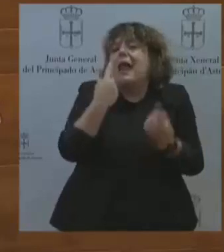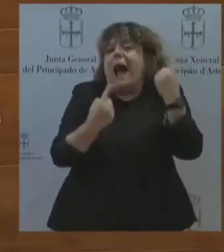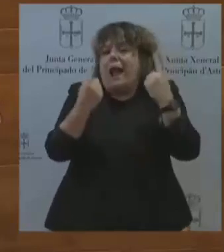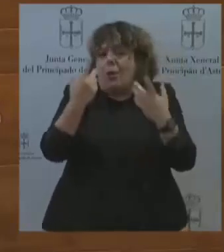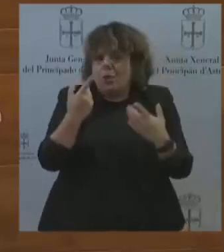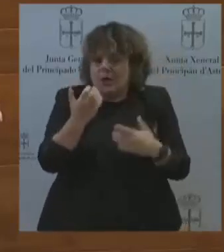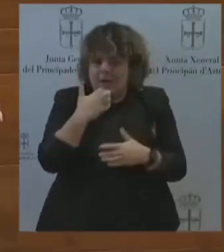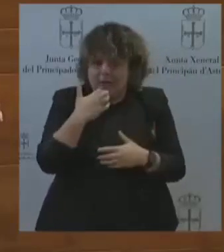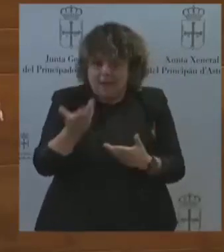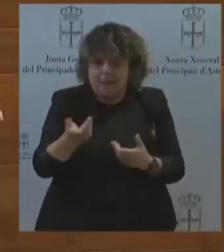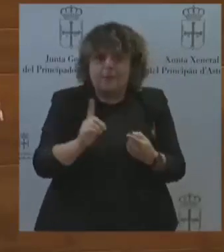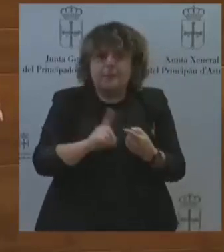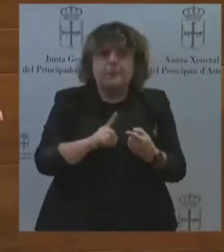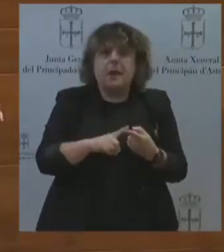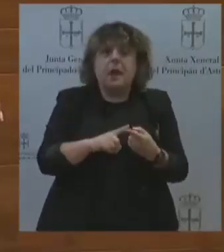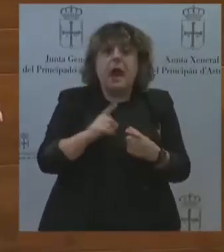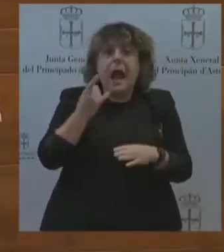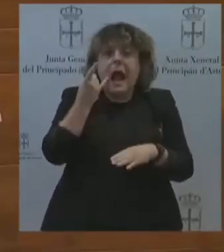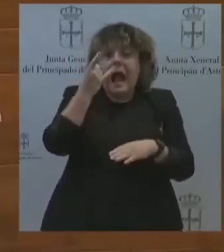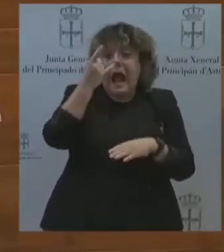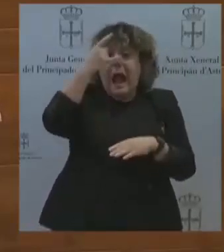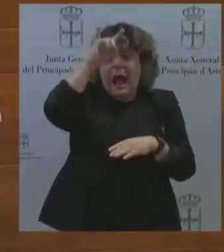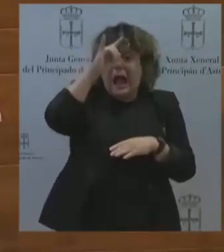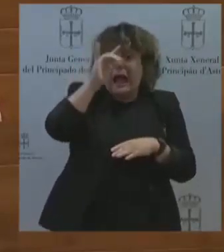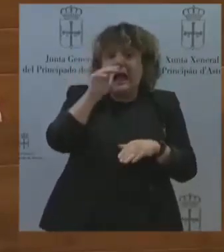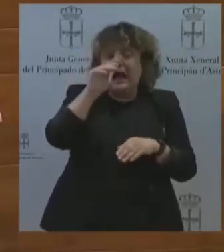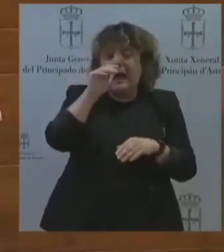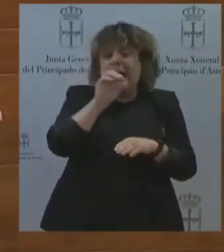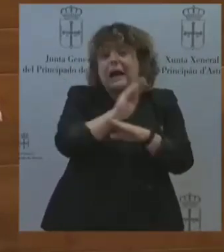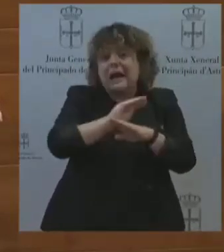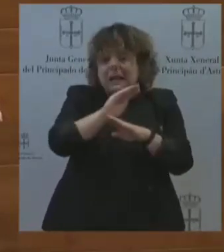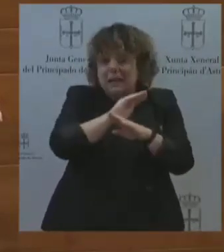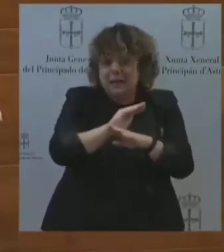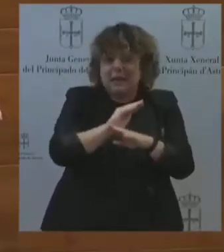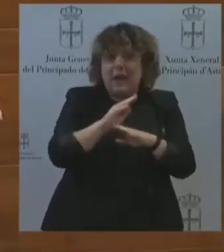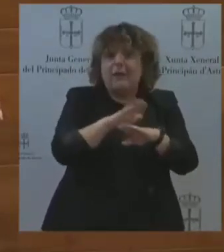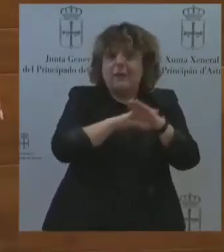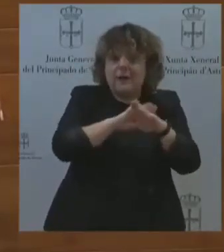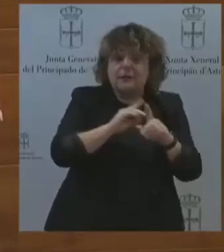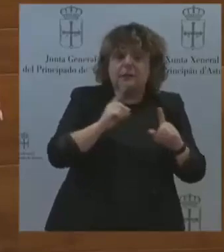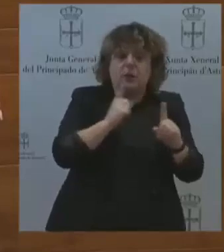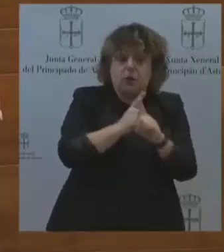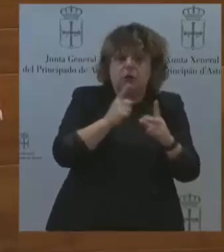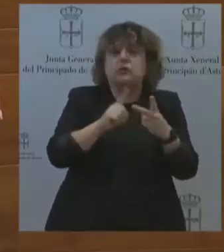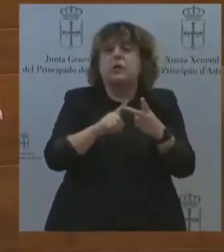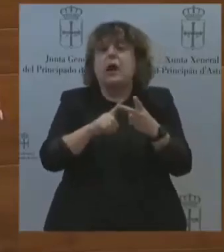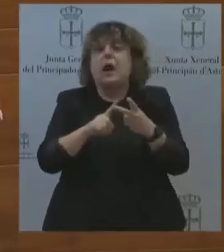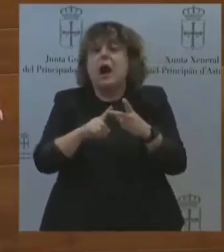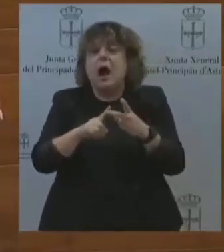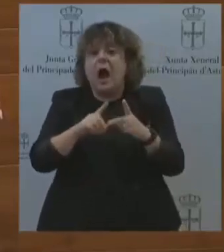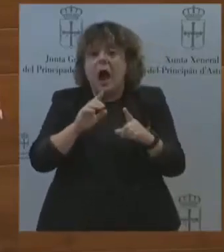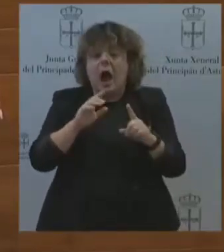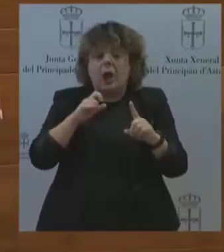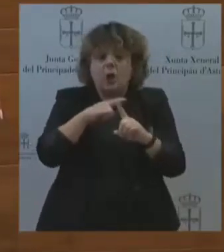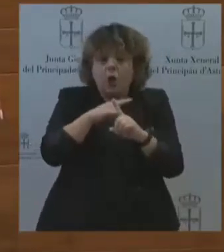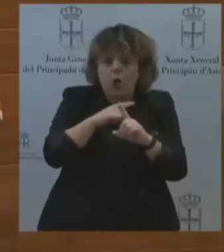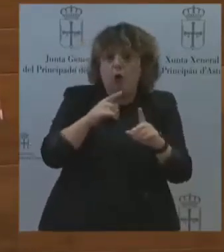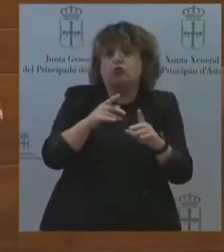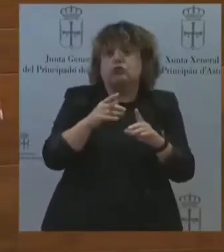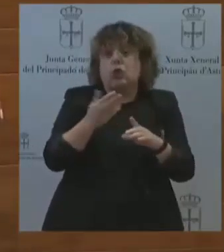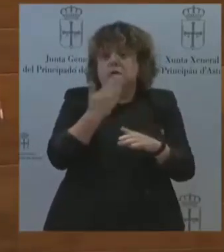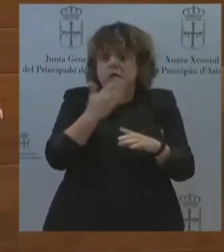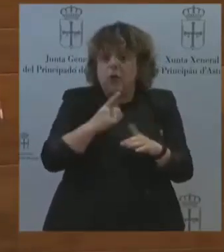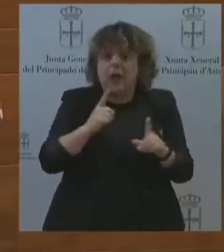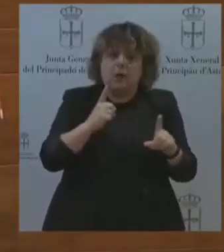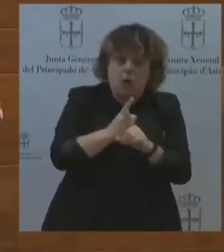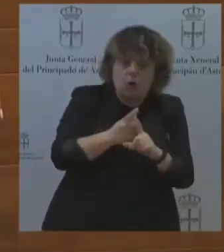una actividad esencial, en contra. Implantar un plan frente al acoso escolar y el suicidio, en contra. Han votado en contra también de reducir el IVA de los piensos, así como de las